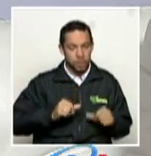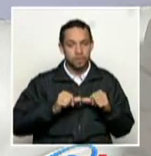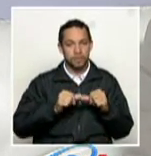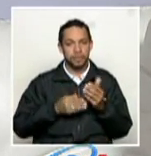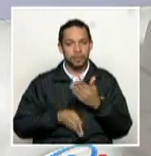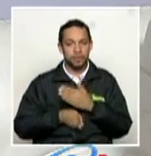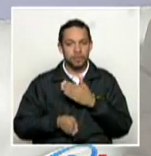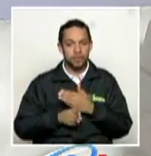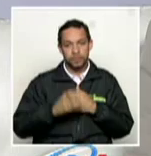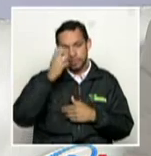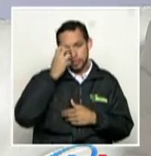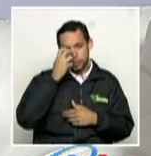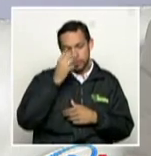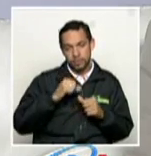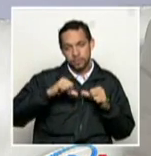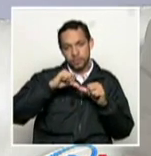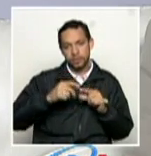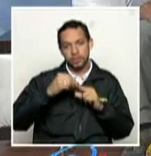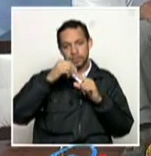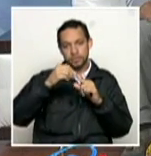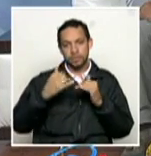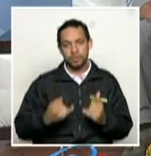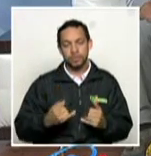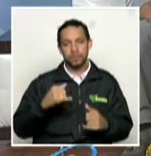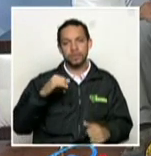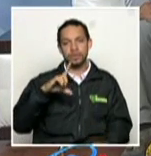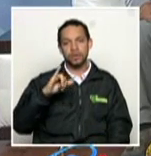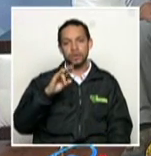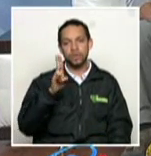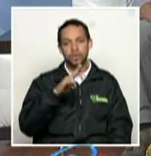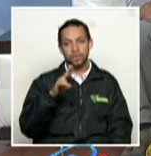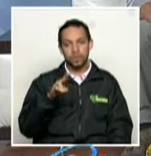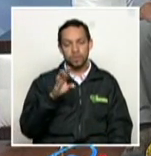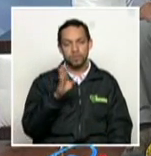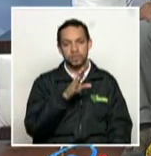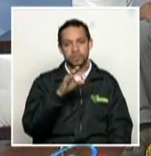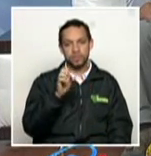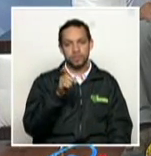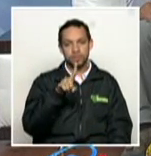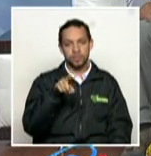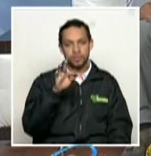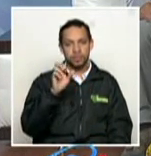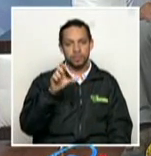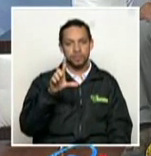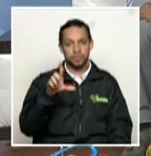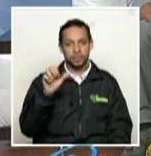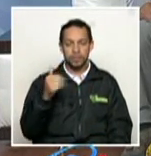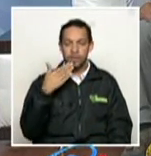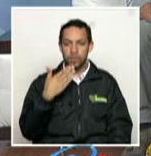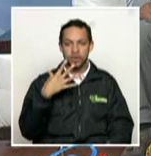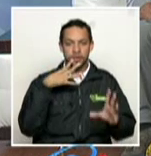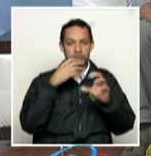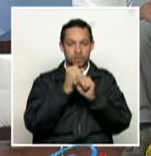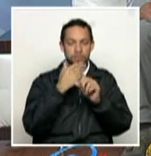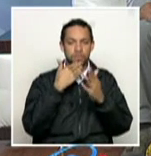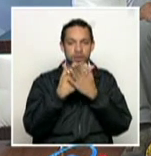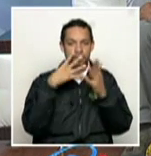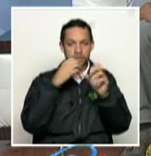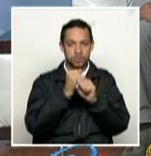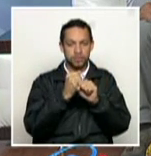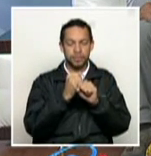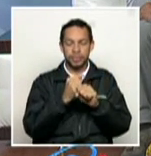esa evaluación especializada. Luz Estela en Pereira, bienvenida a Conexión. Muy buenas noches. Buenas